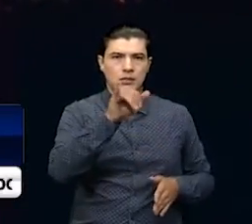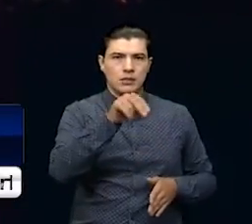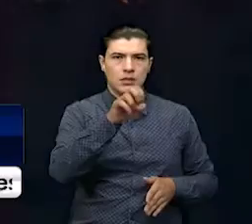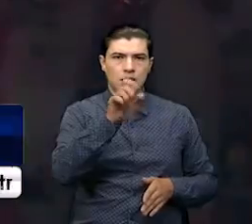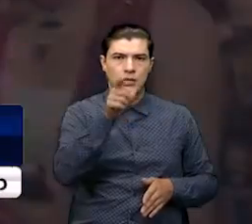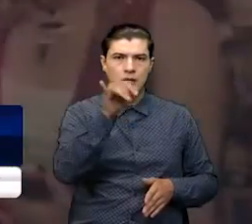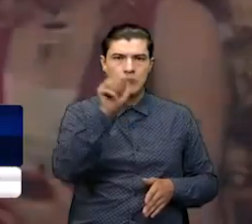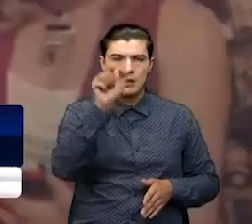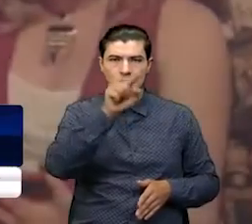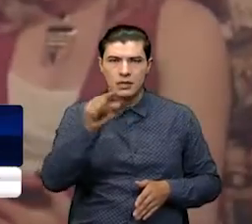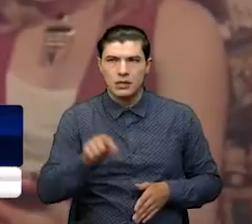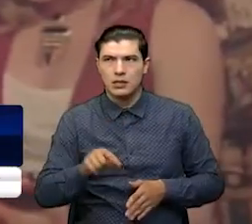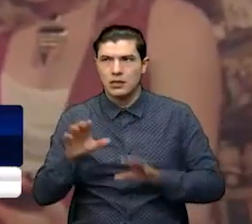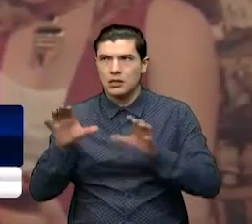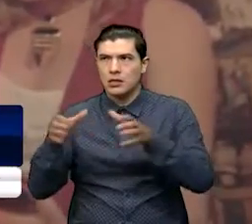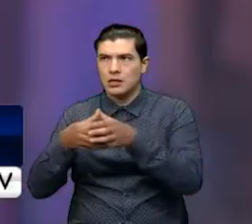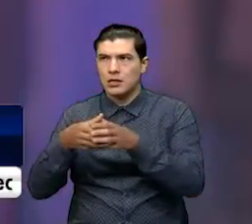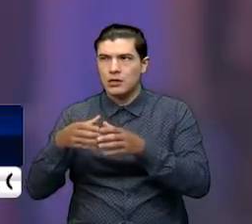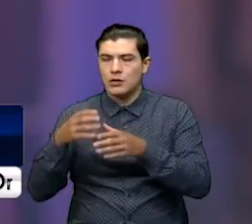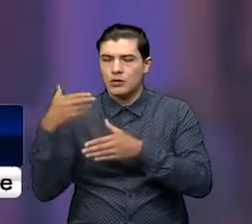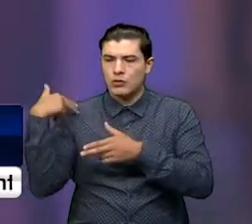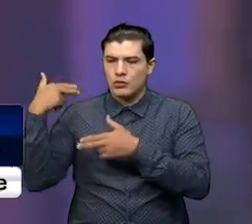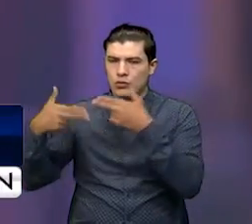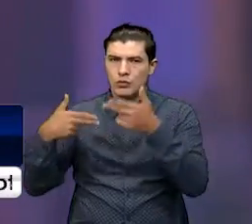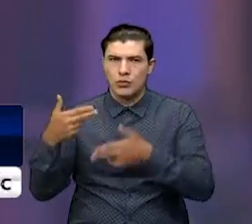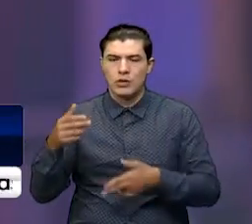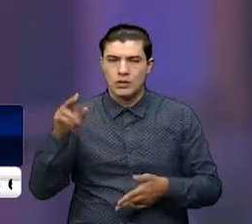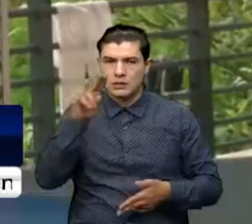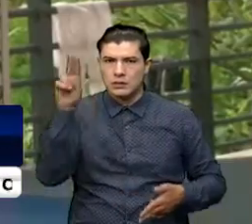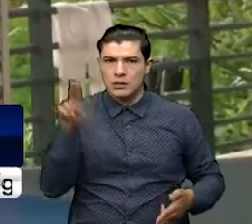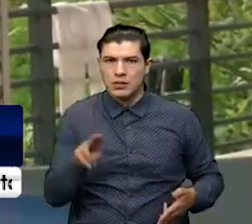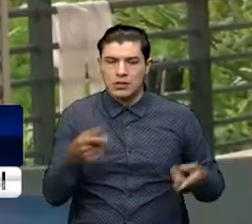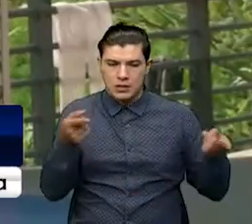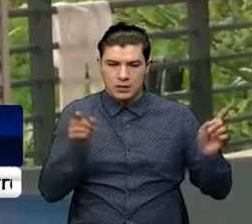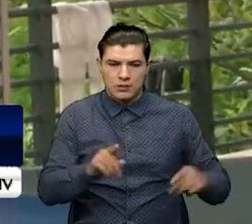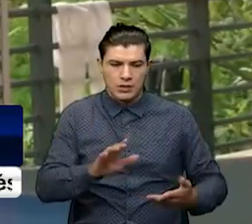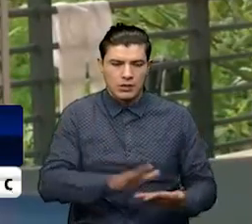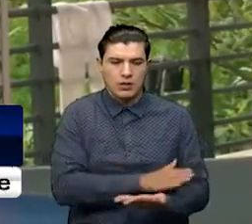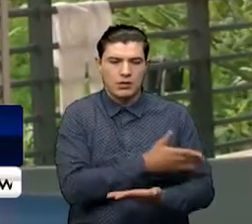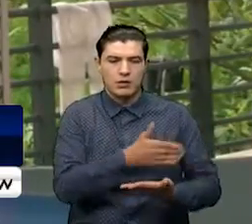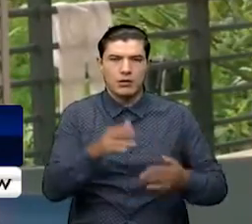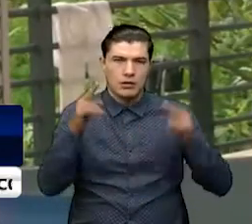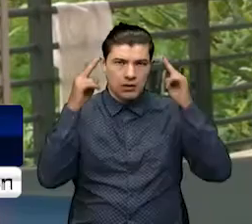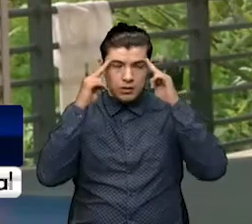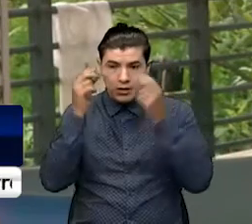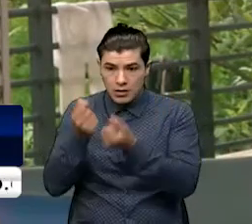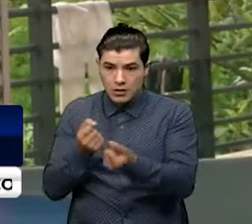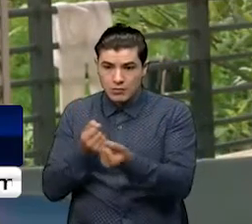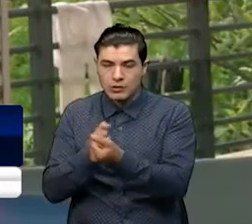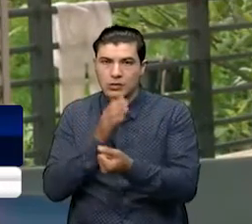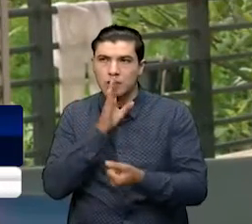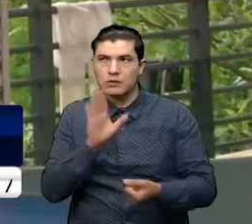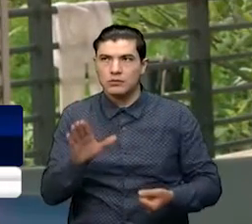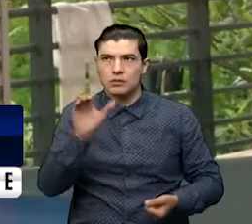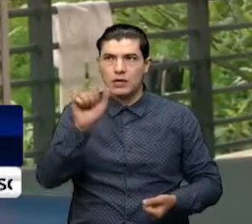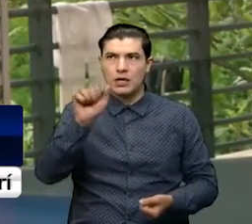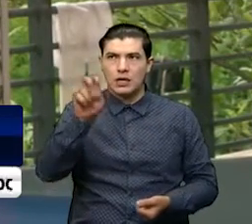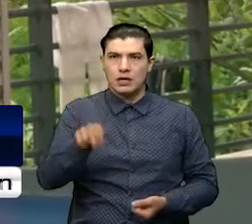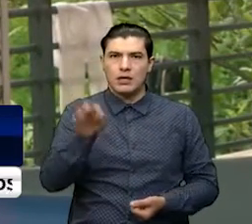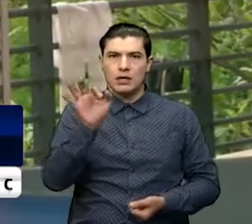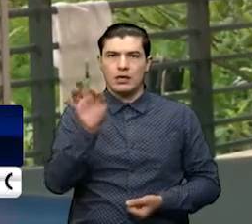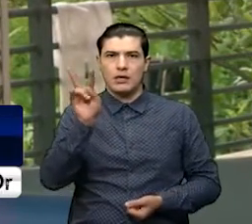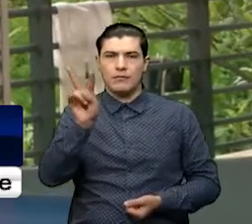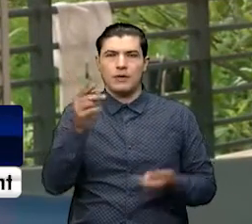generación z y un canto a la memoria estos proyectos fueron financiados por la autoridad nacional de televisión